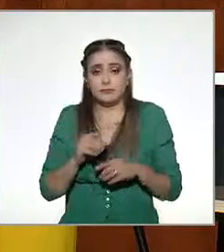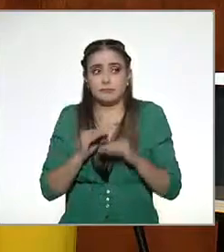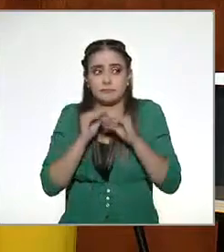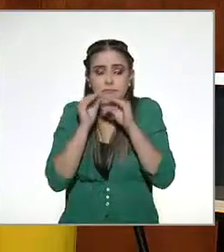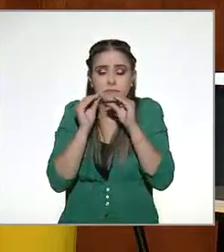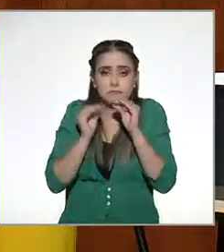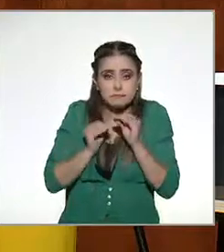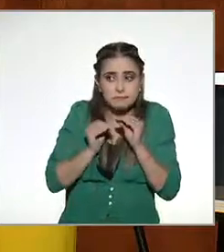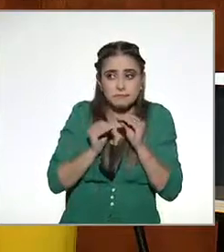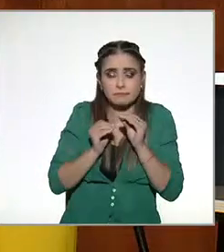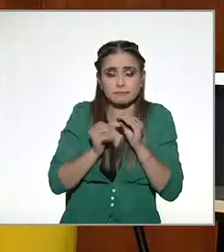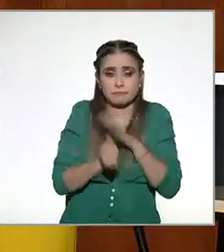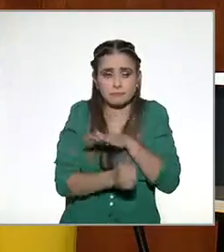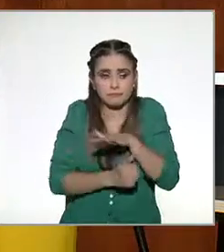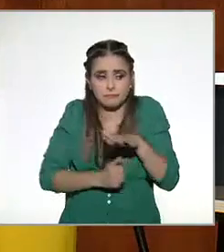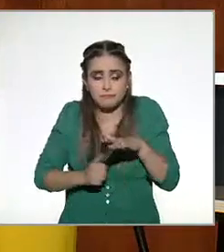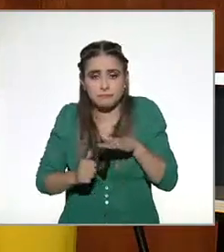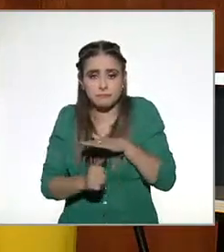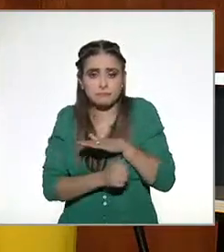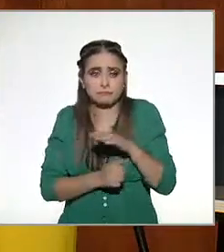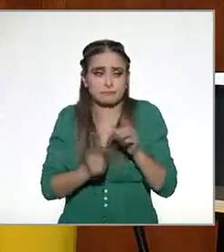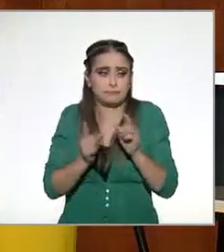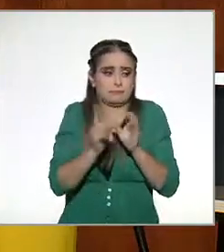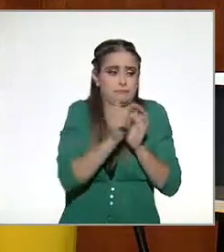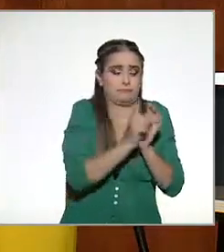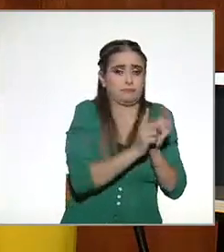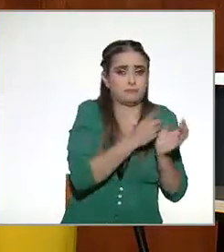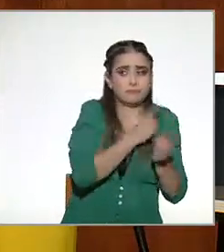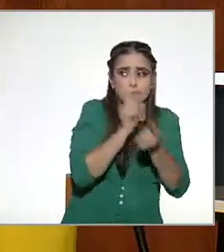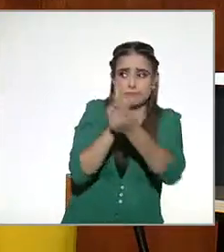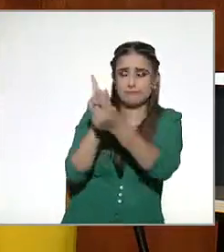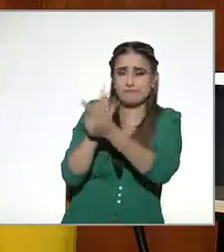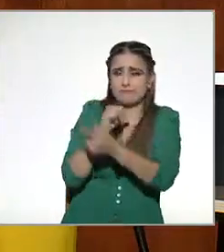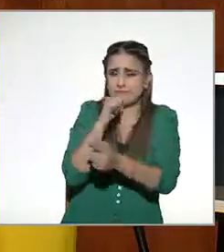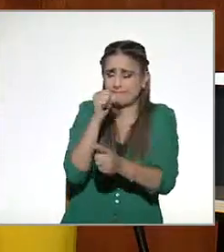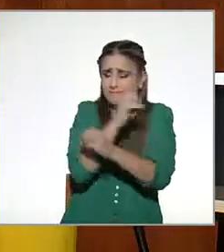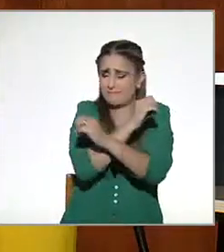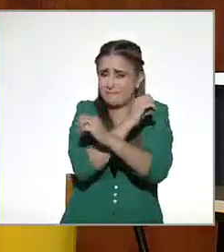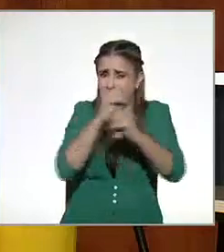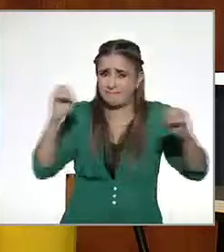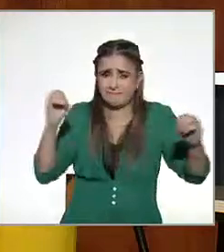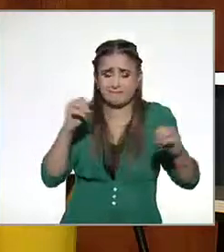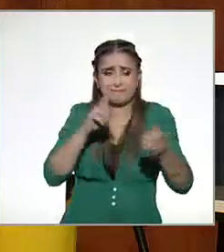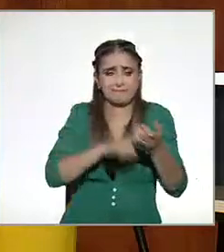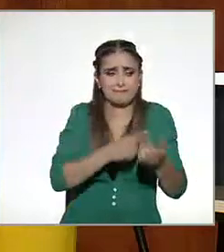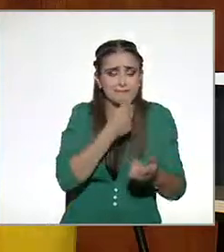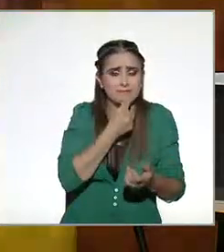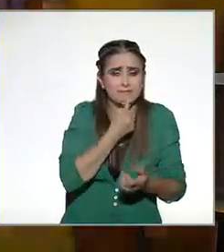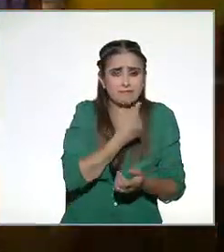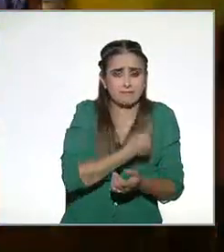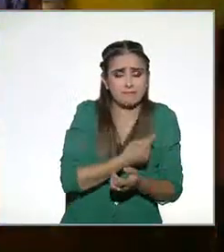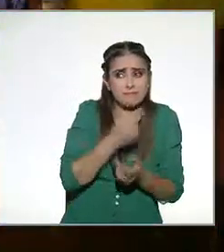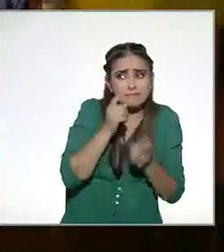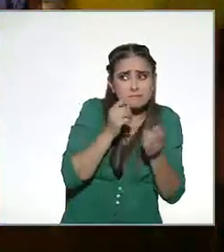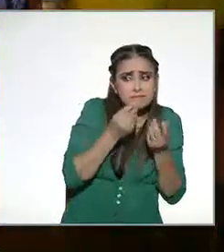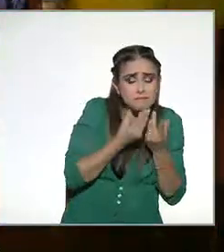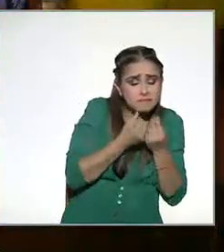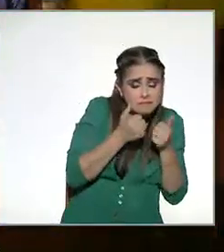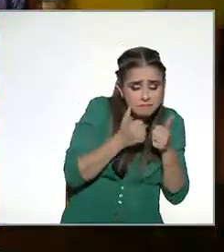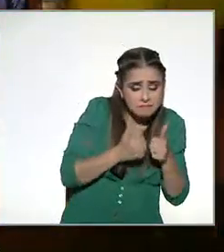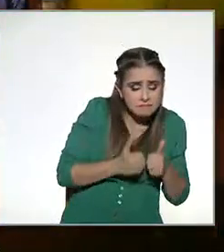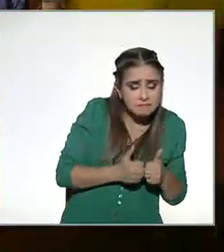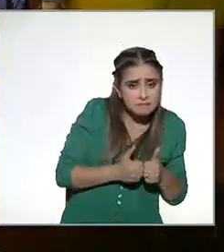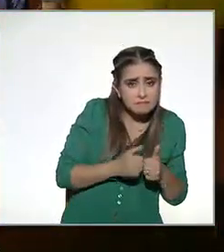la parte de la poca socialización, donde el niño que es introvertido va a preferir estar adentro. Entonces,